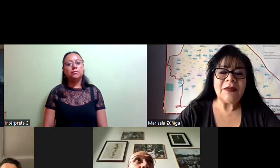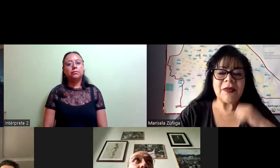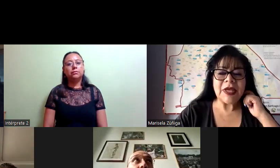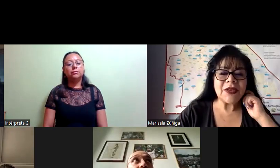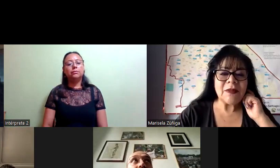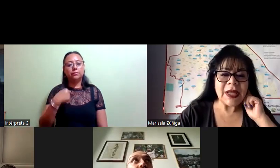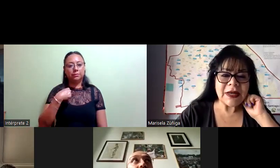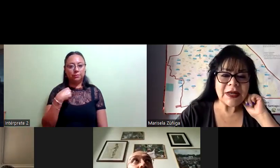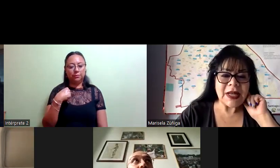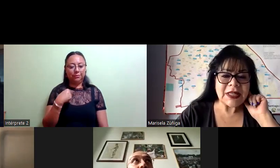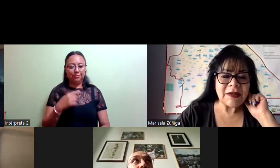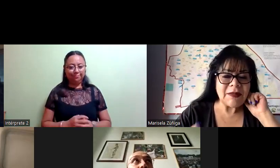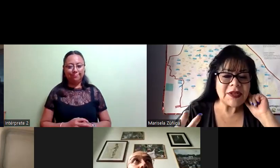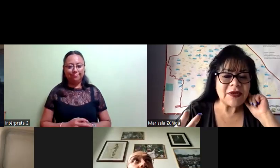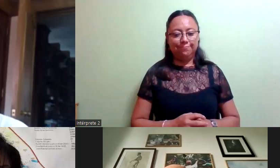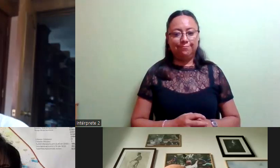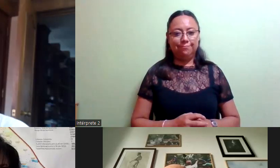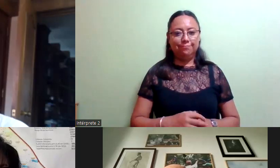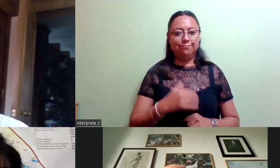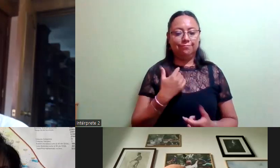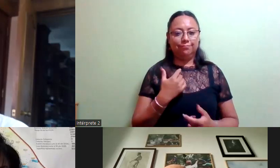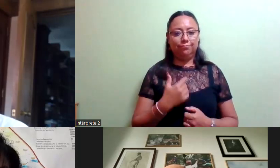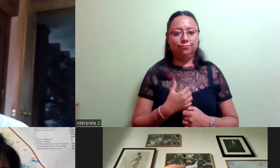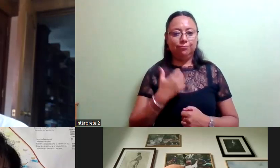Yo me voy a tomar el atrevimiento de hacer